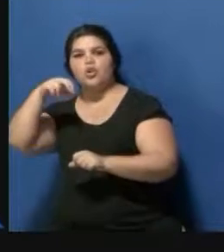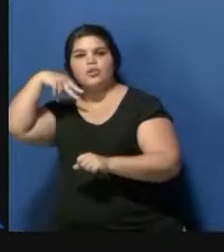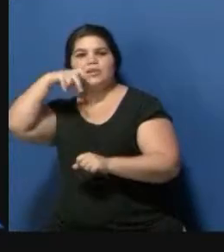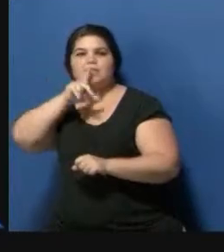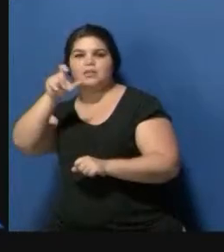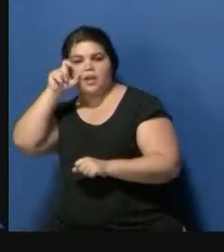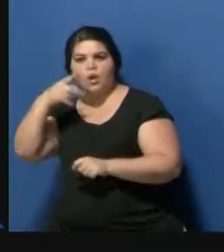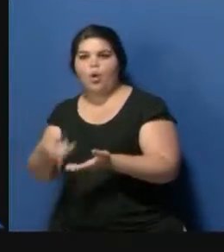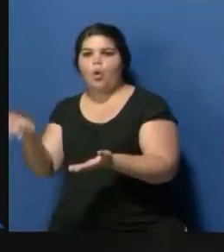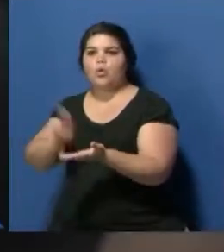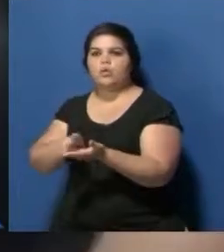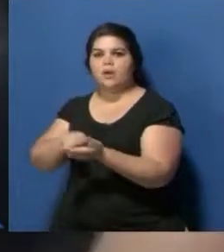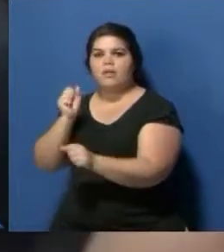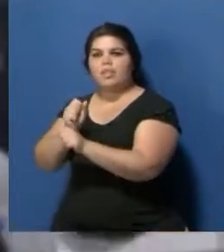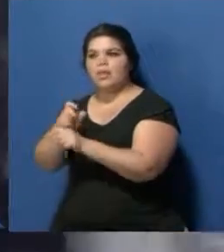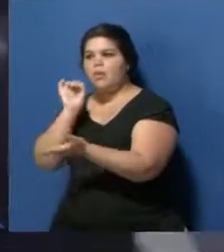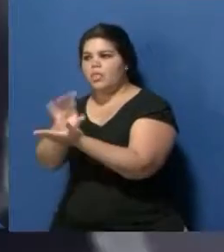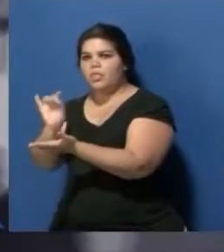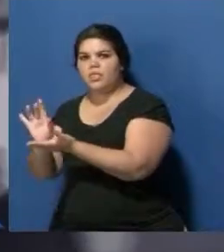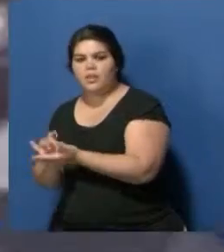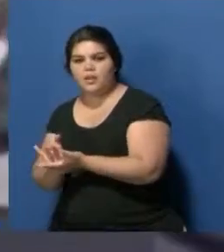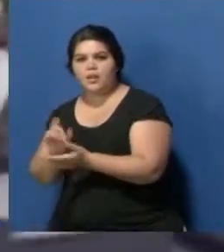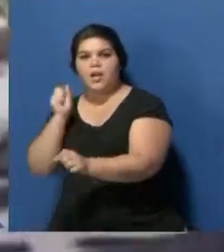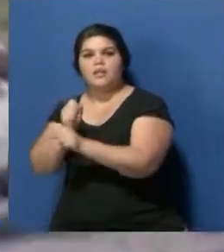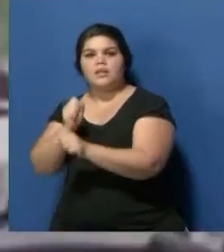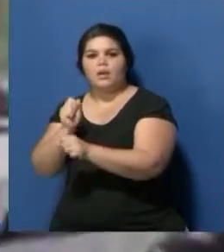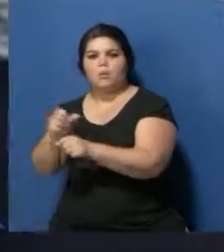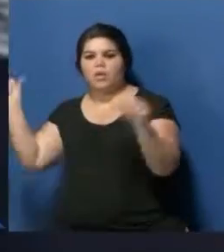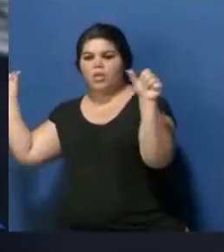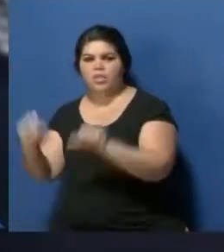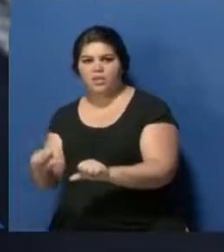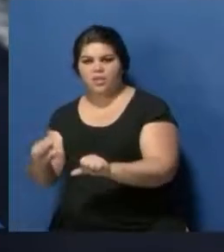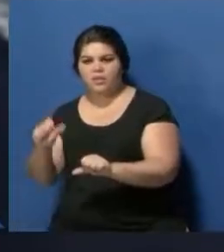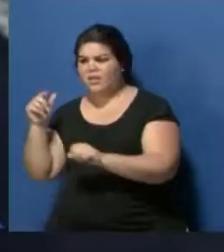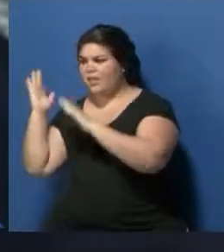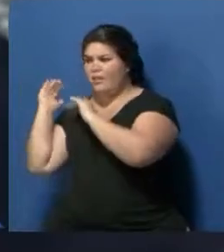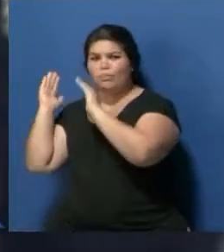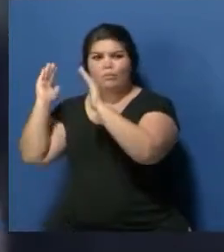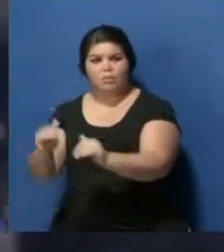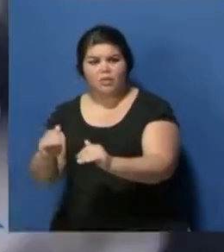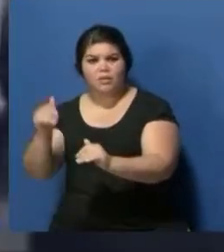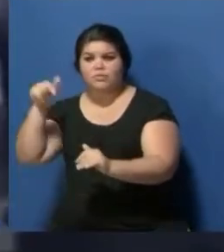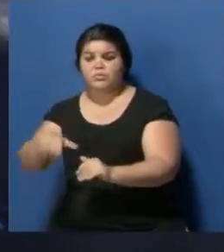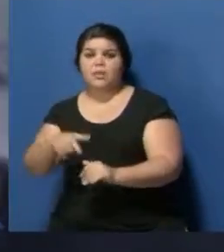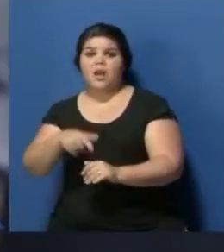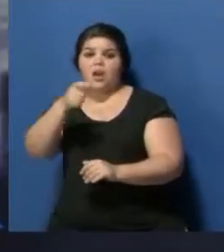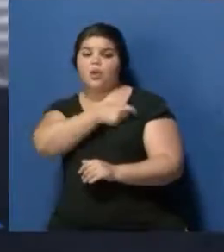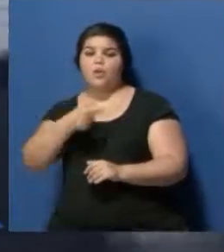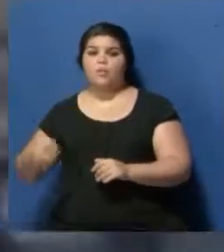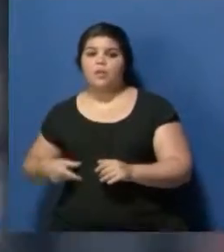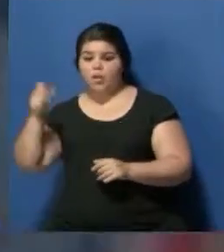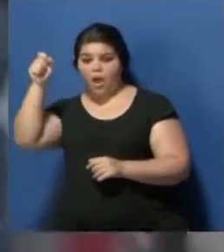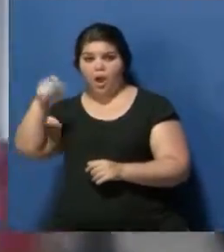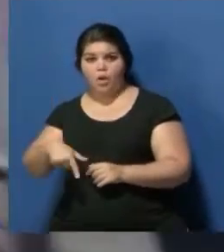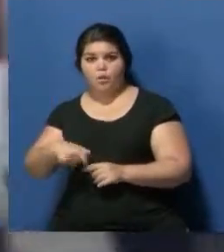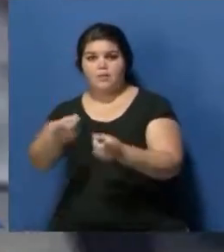trabajo, la actividad económica está decayendo y de alguna manera uno tendría que decirle al equipo gobernante actual que haría bien